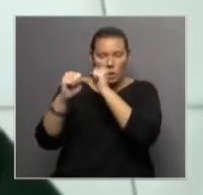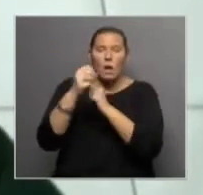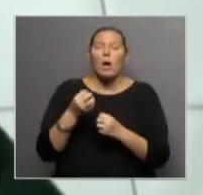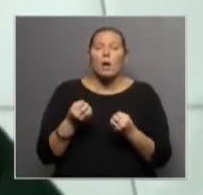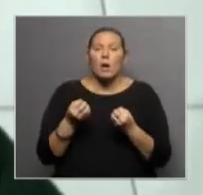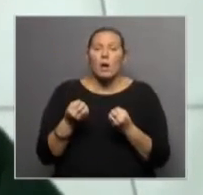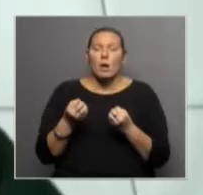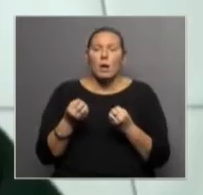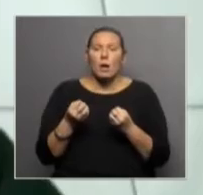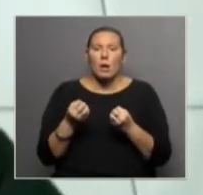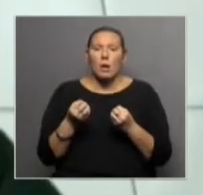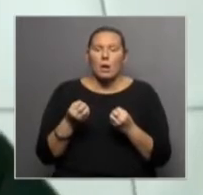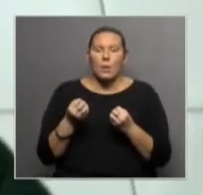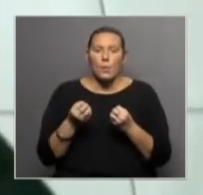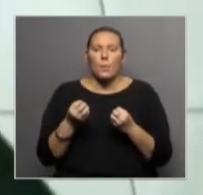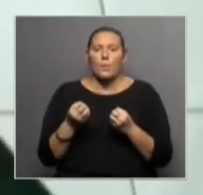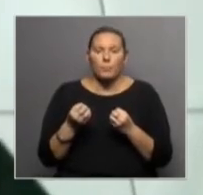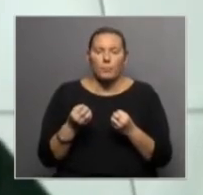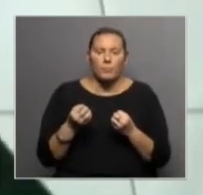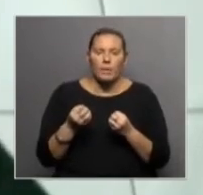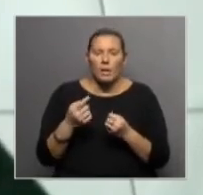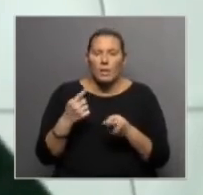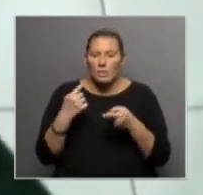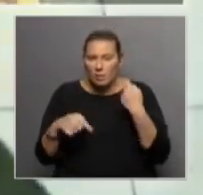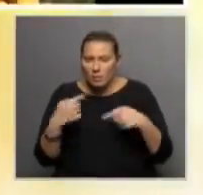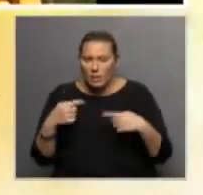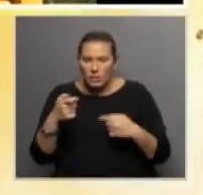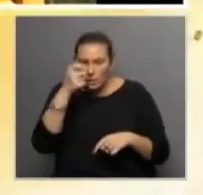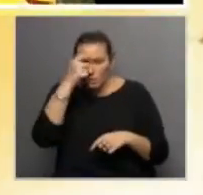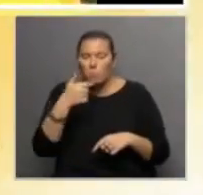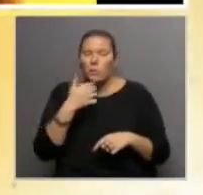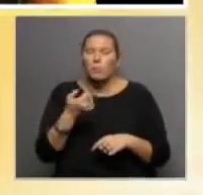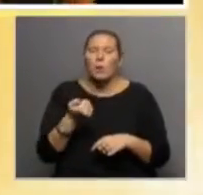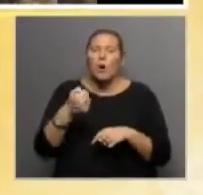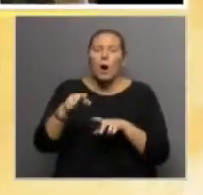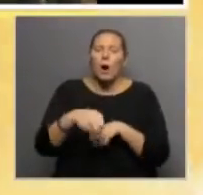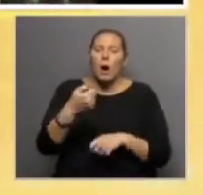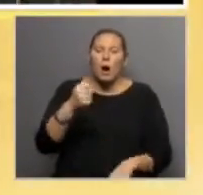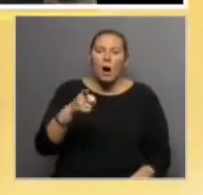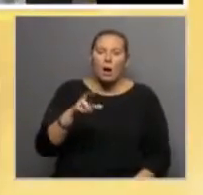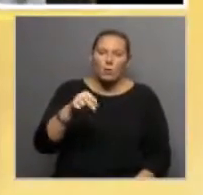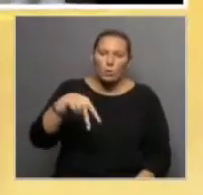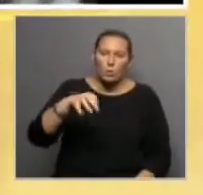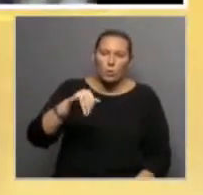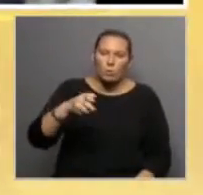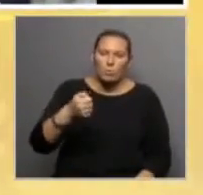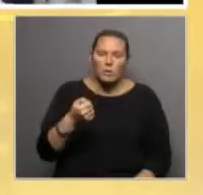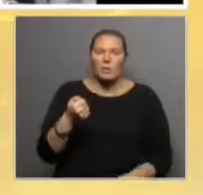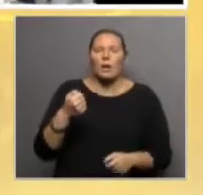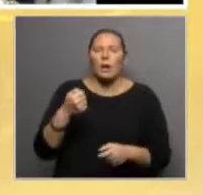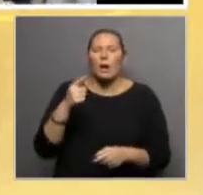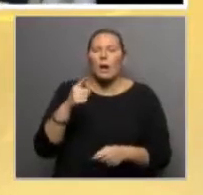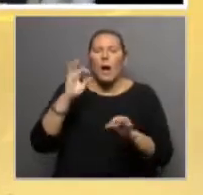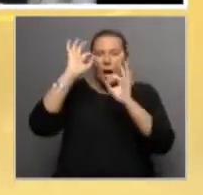denominamos, que utilizan disciplinas como la agronomía, la geología, la